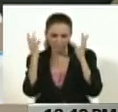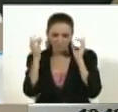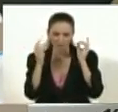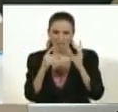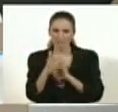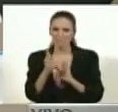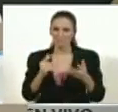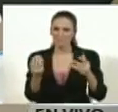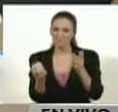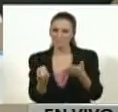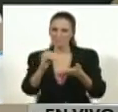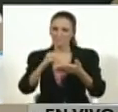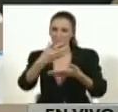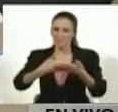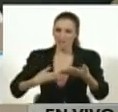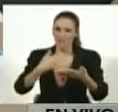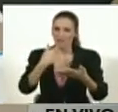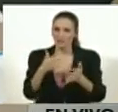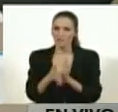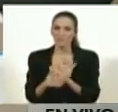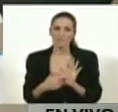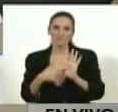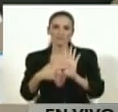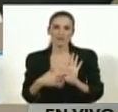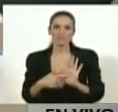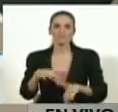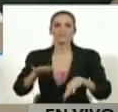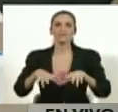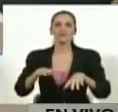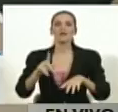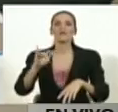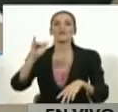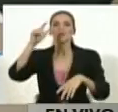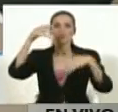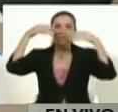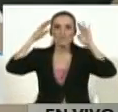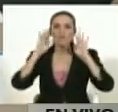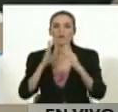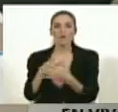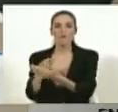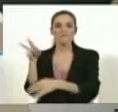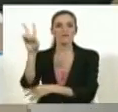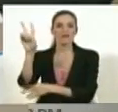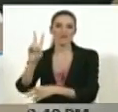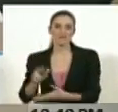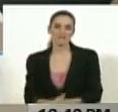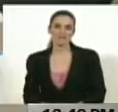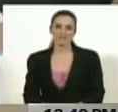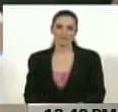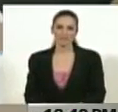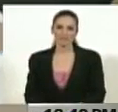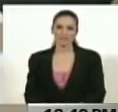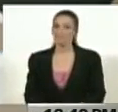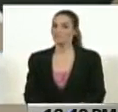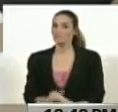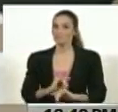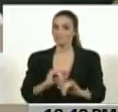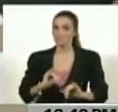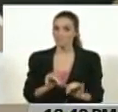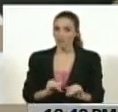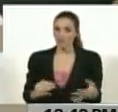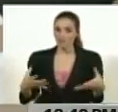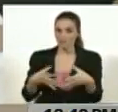desmanes aed defo presentado por el secretario Luis almagro contra Venezuela al final de la